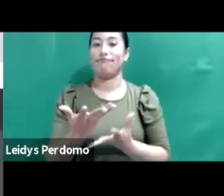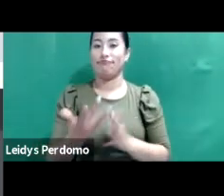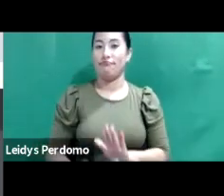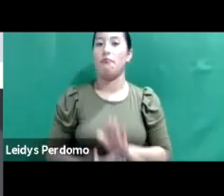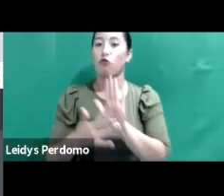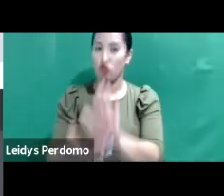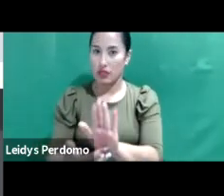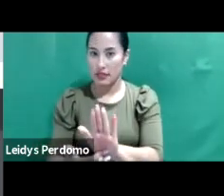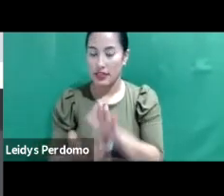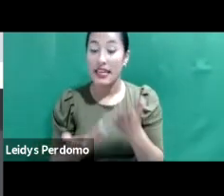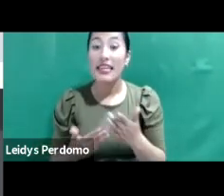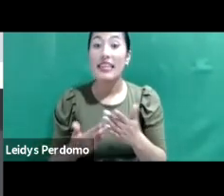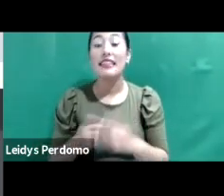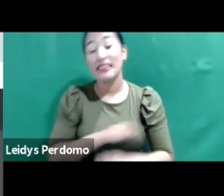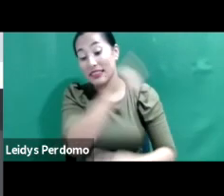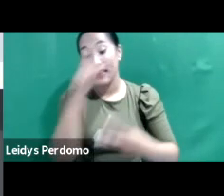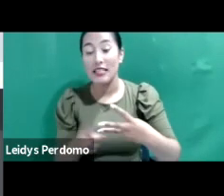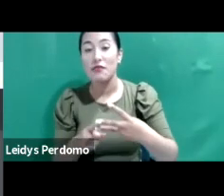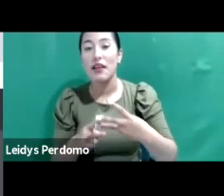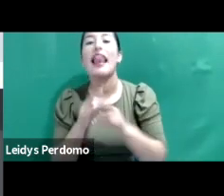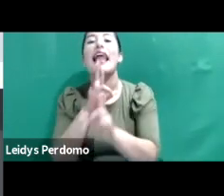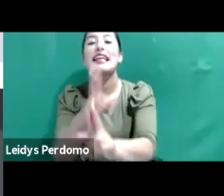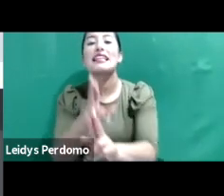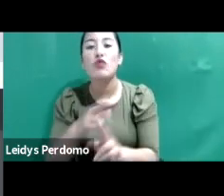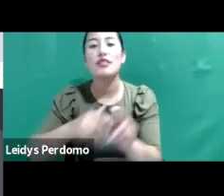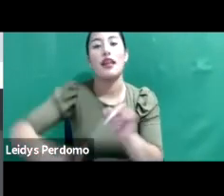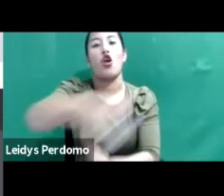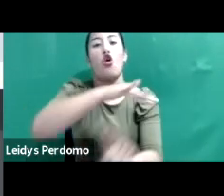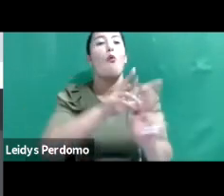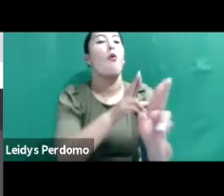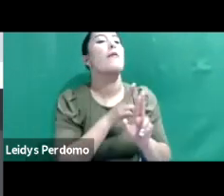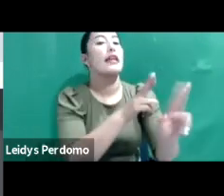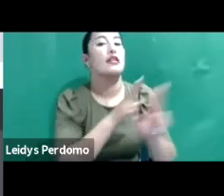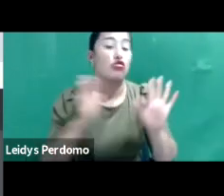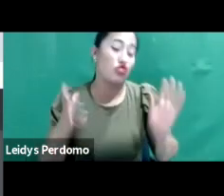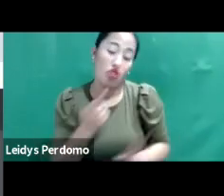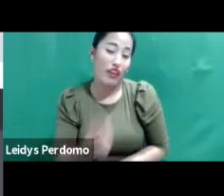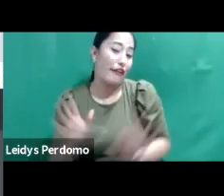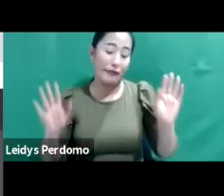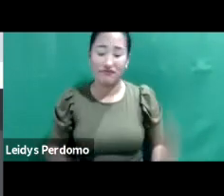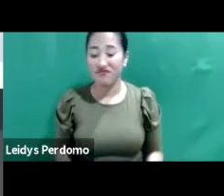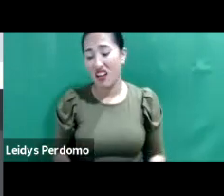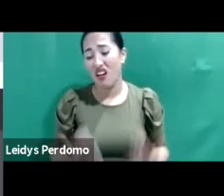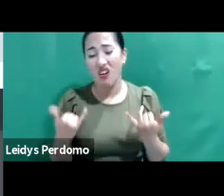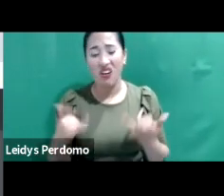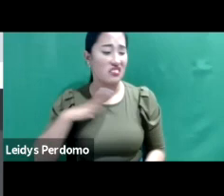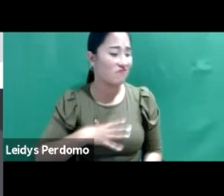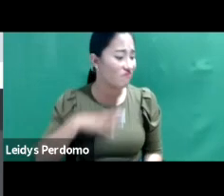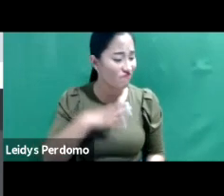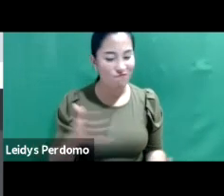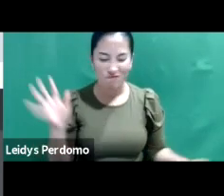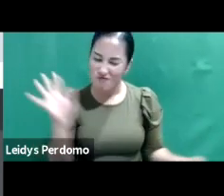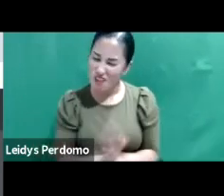de cómo se da esa respuesta en el ambiente. Es decir, claro, yo puedo decir que hoy me siento molesta, tengo